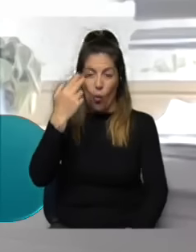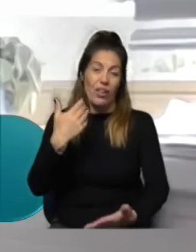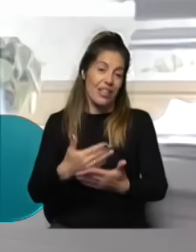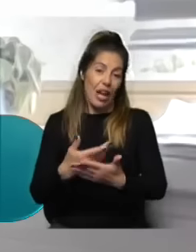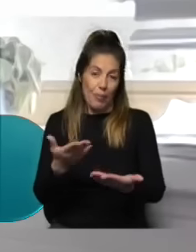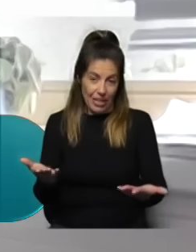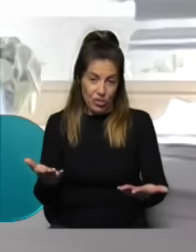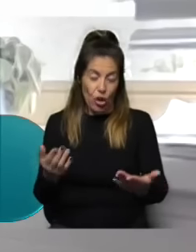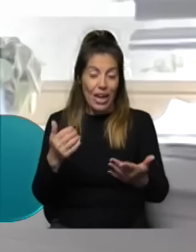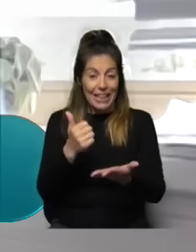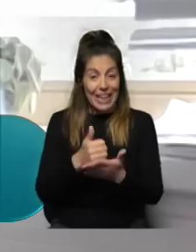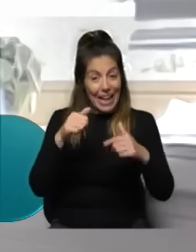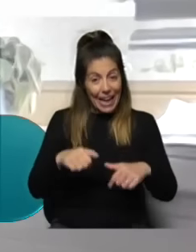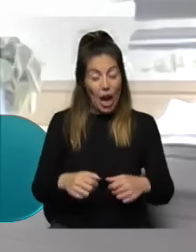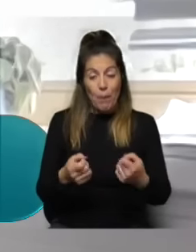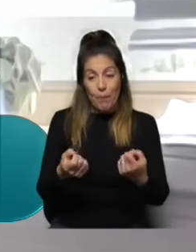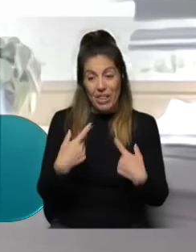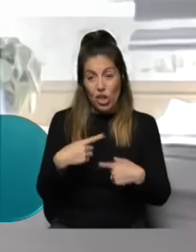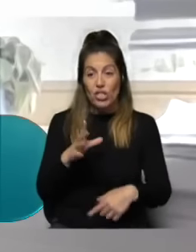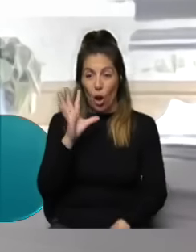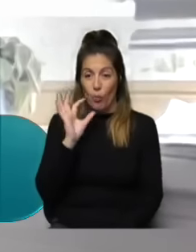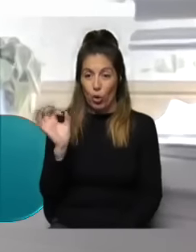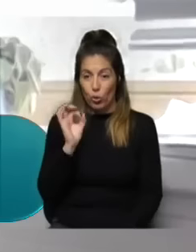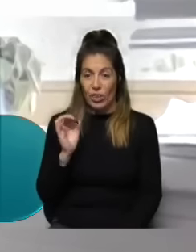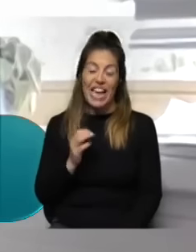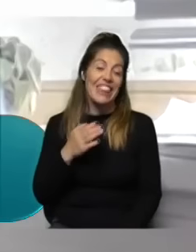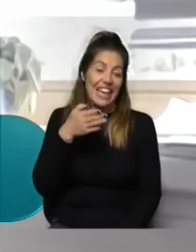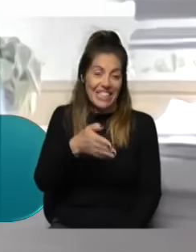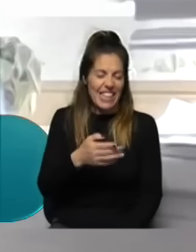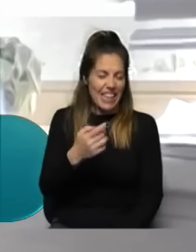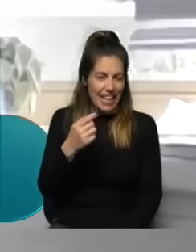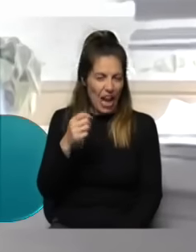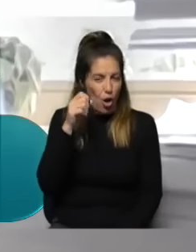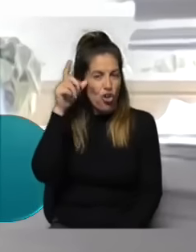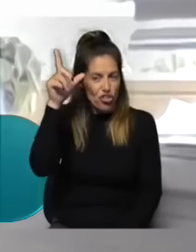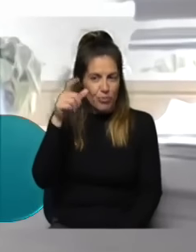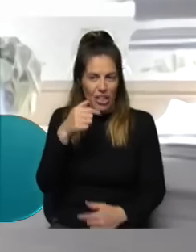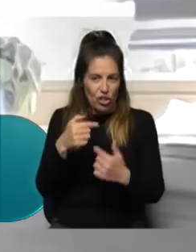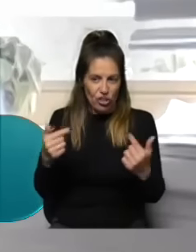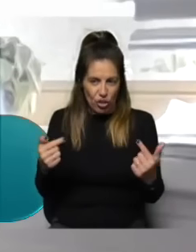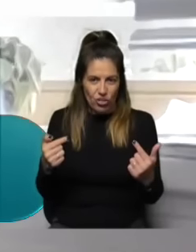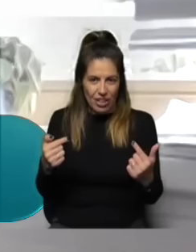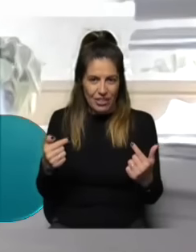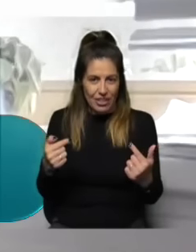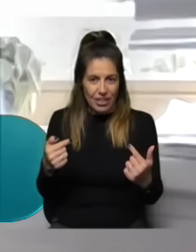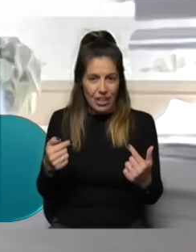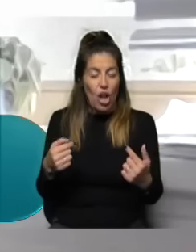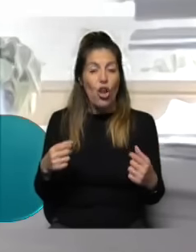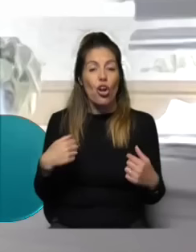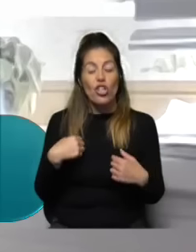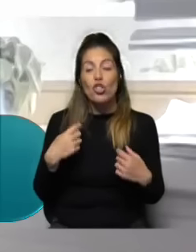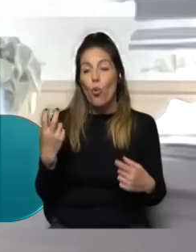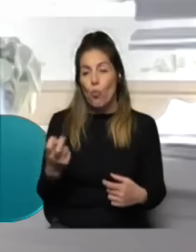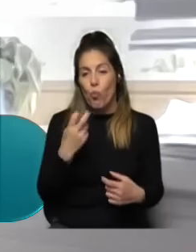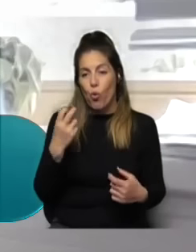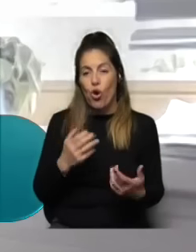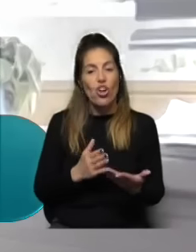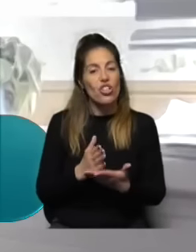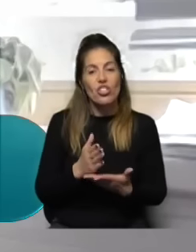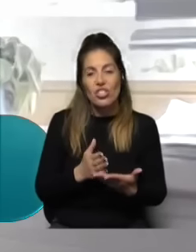Y estar acá me dio esa ventaja, me dio ventaja de acceder a cierto conocimiento de repente. Y bueno, creo que lo que yo intento es siempre